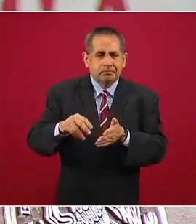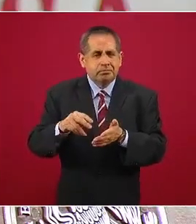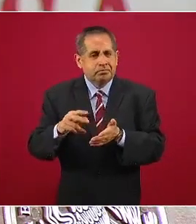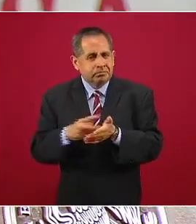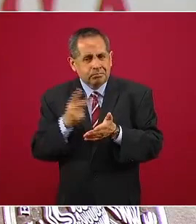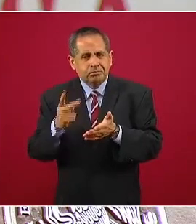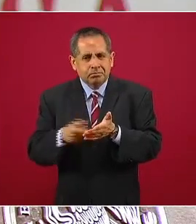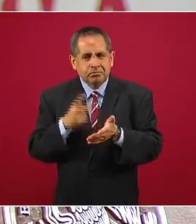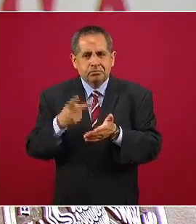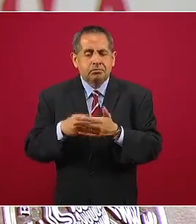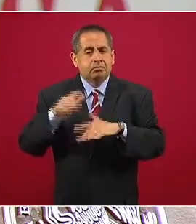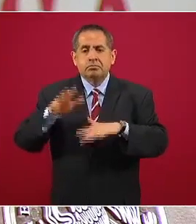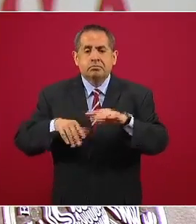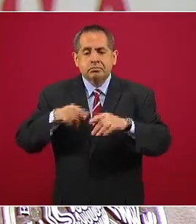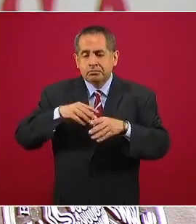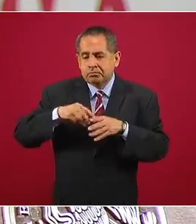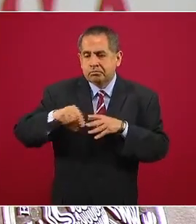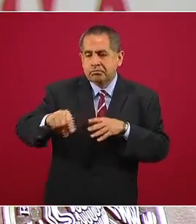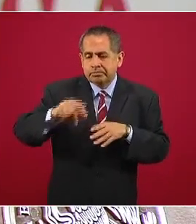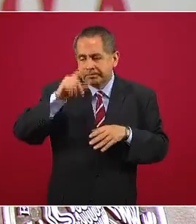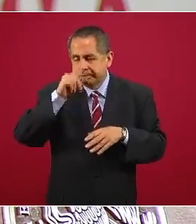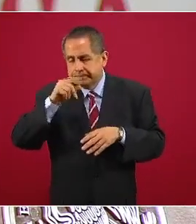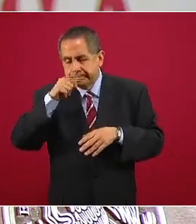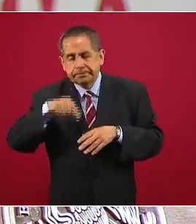porque a veces